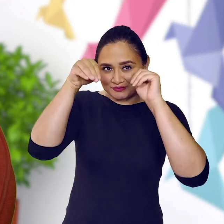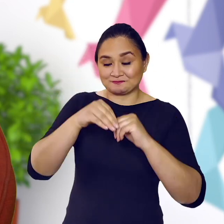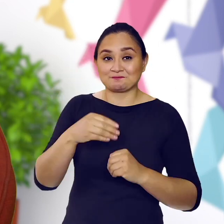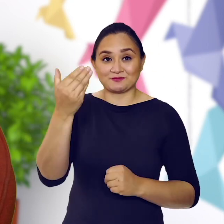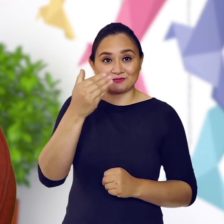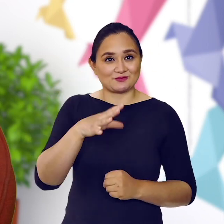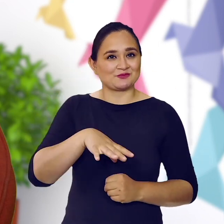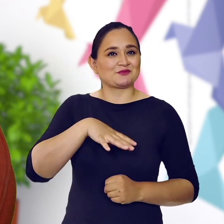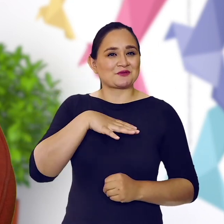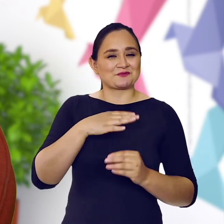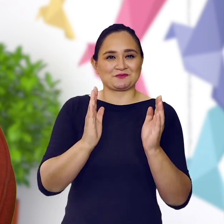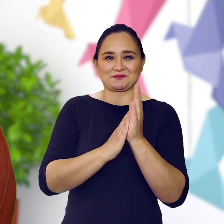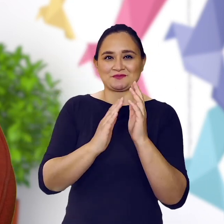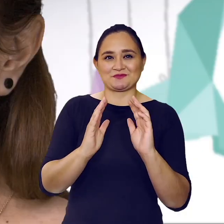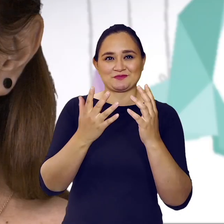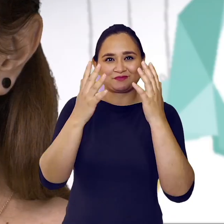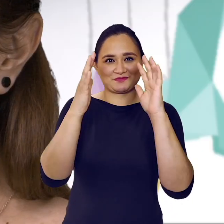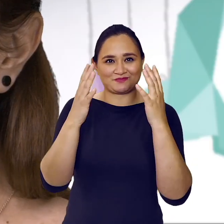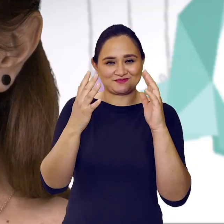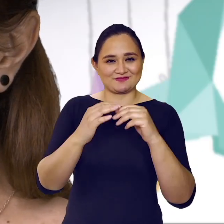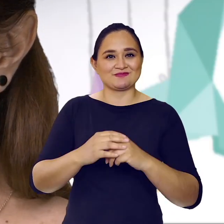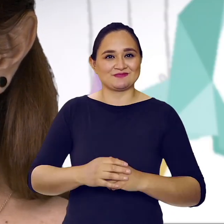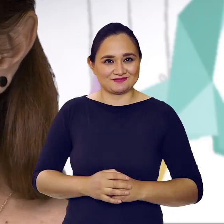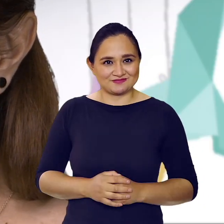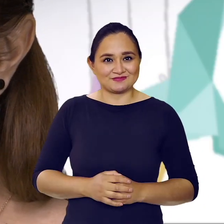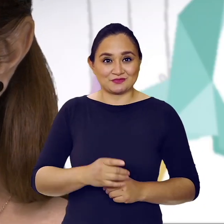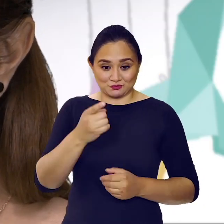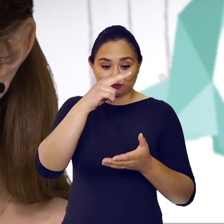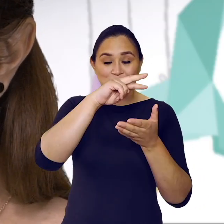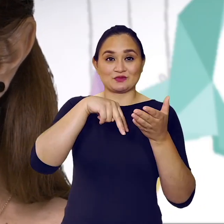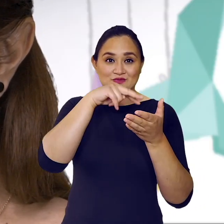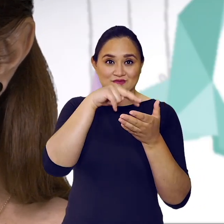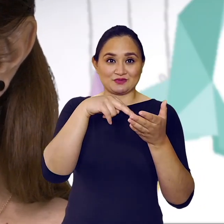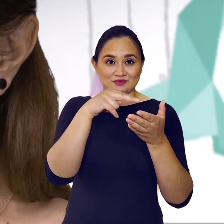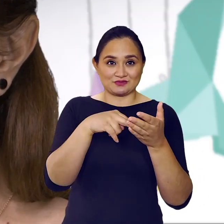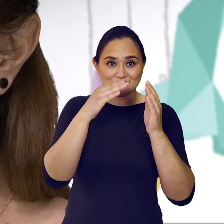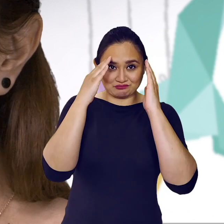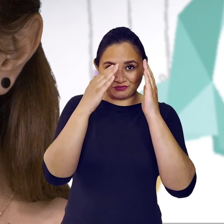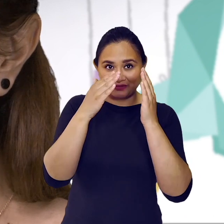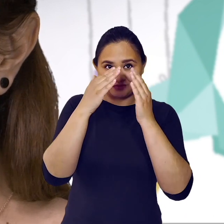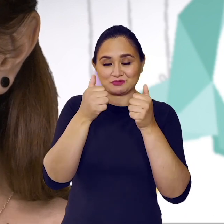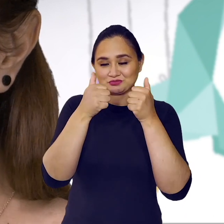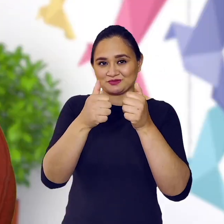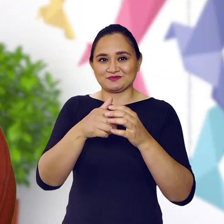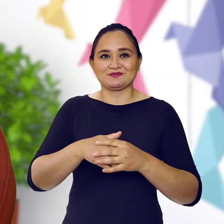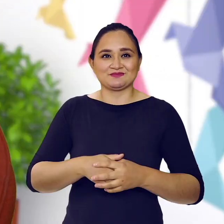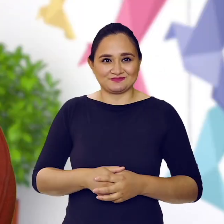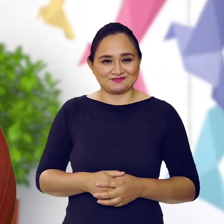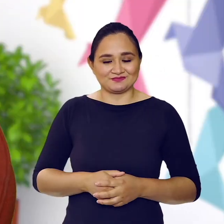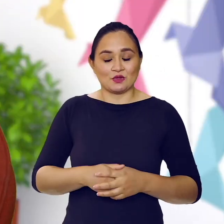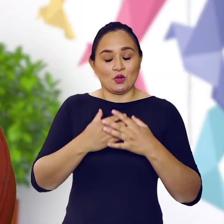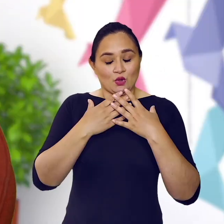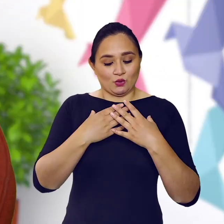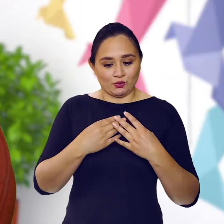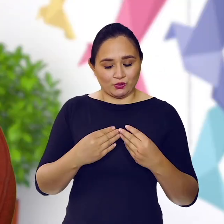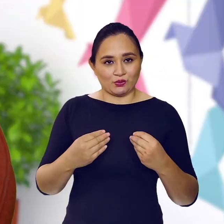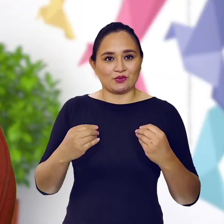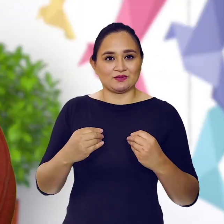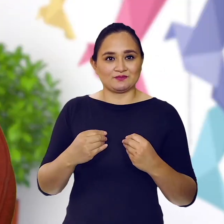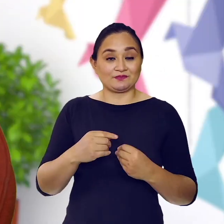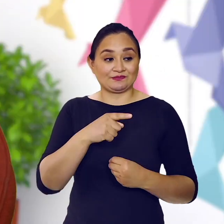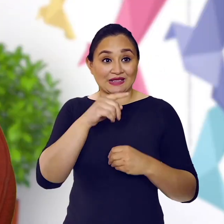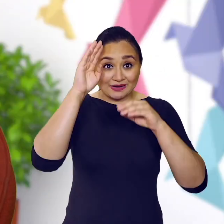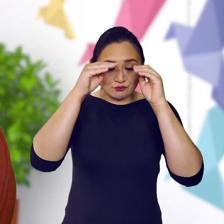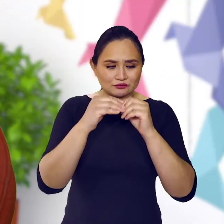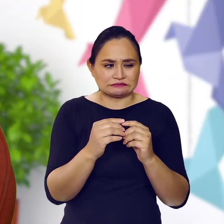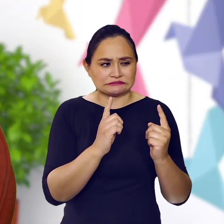maestra, orgullosa, lo felicitó. Muy bien, se ve que leíste el cuento con mucha atención. Aliviado, Miguel se acercó